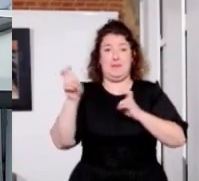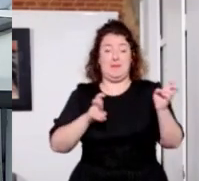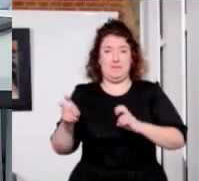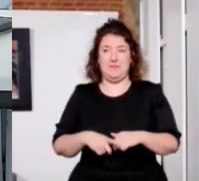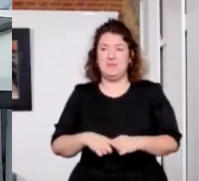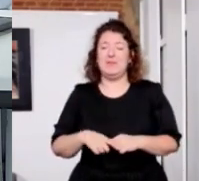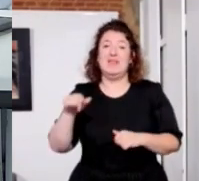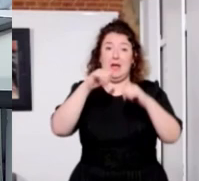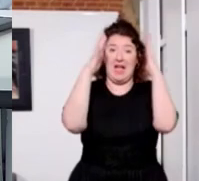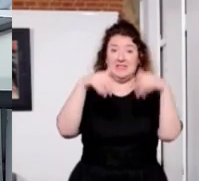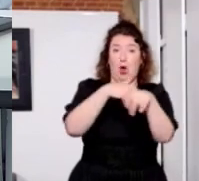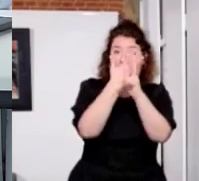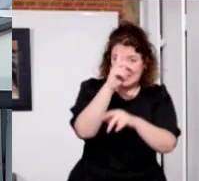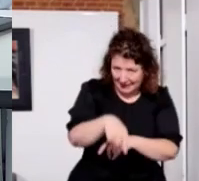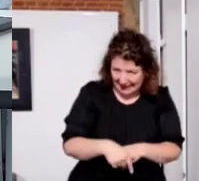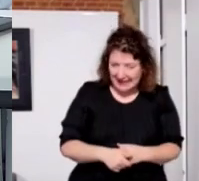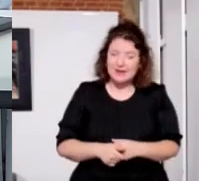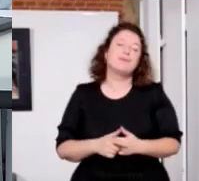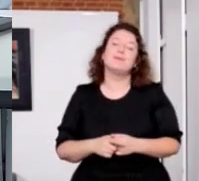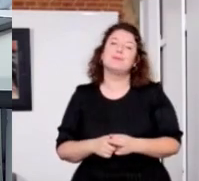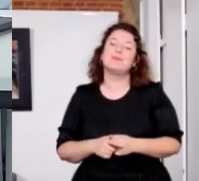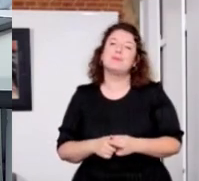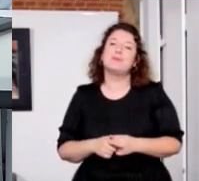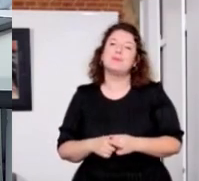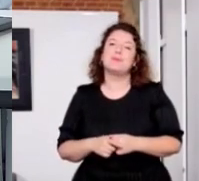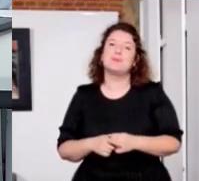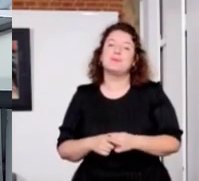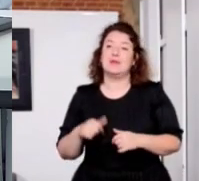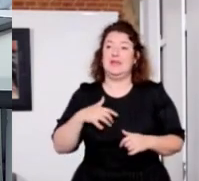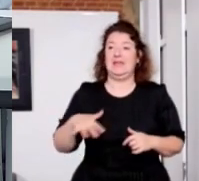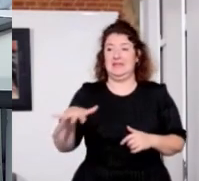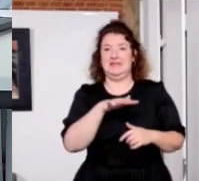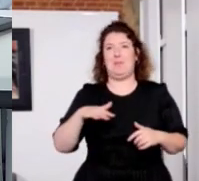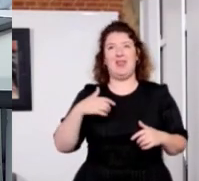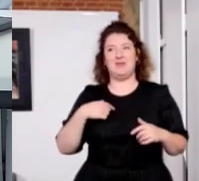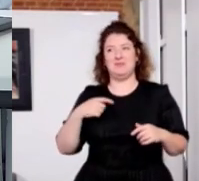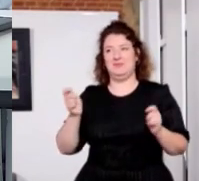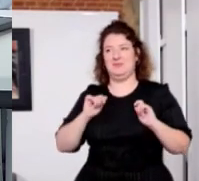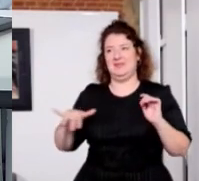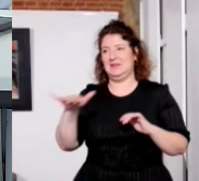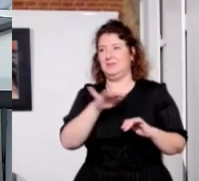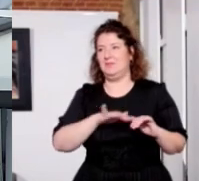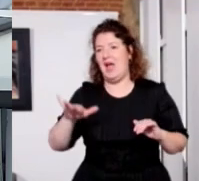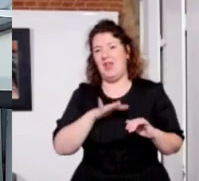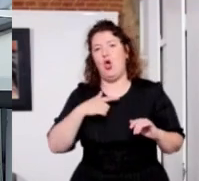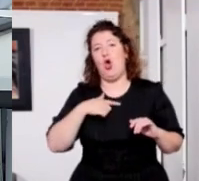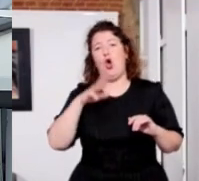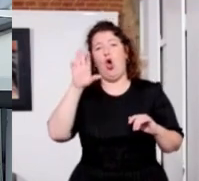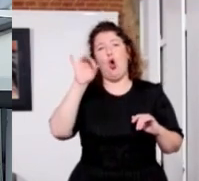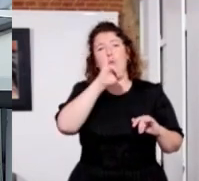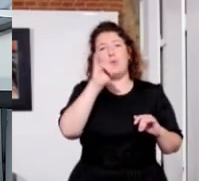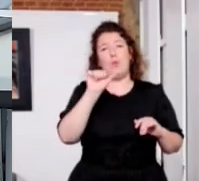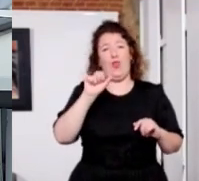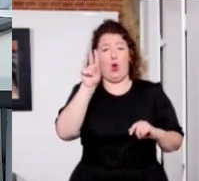que estáis en casa, los que estáis aquí, y también, pues bueno, el espacio que nos ha brindado este espacio Pozas para llevar a